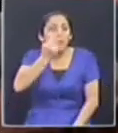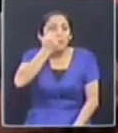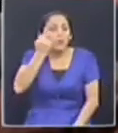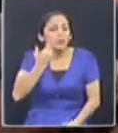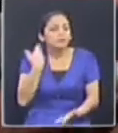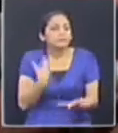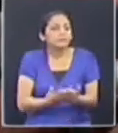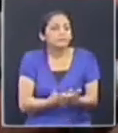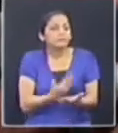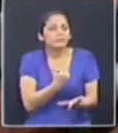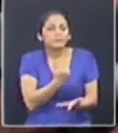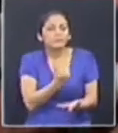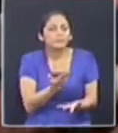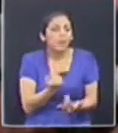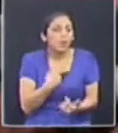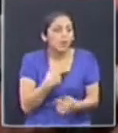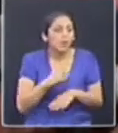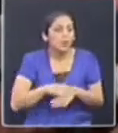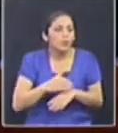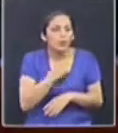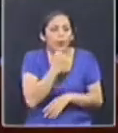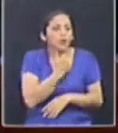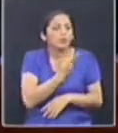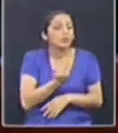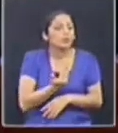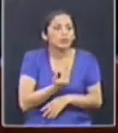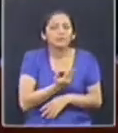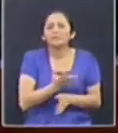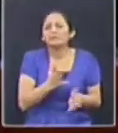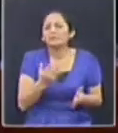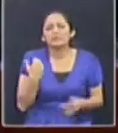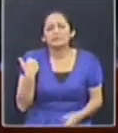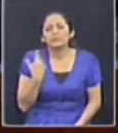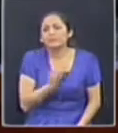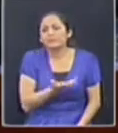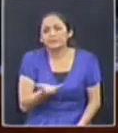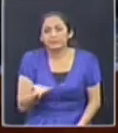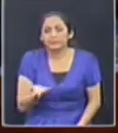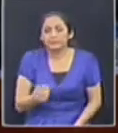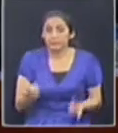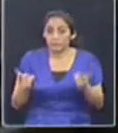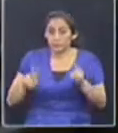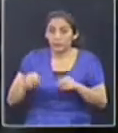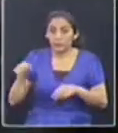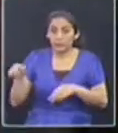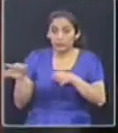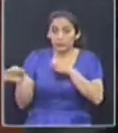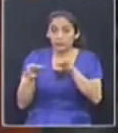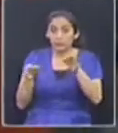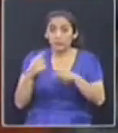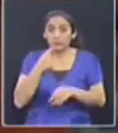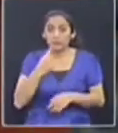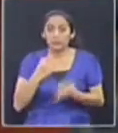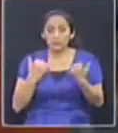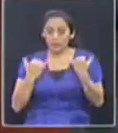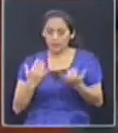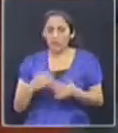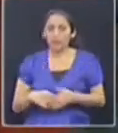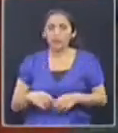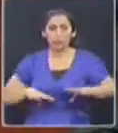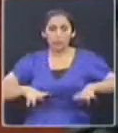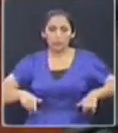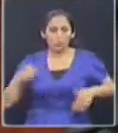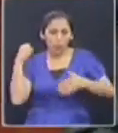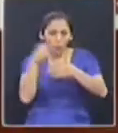mitad, porque no la tienen, sencillamente porque no existe. Además, el segundo mandatario saca a relucir que para evidenciar el compromiso de lucha contra